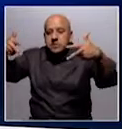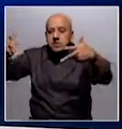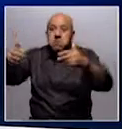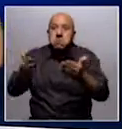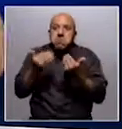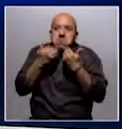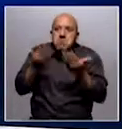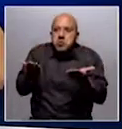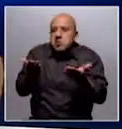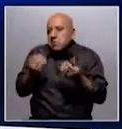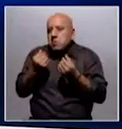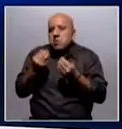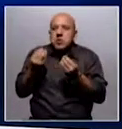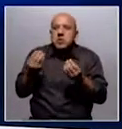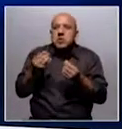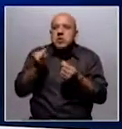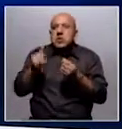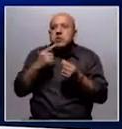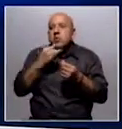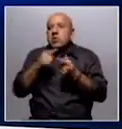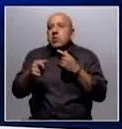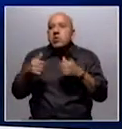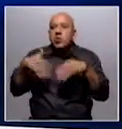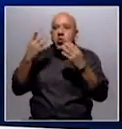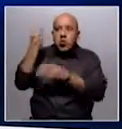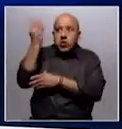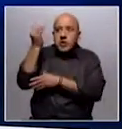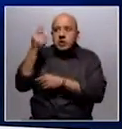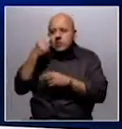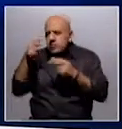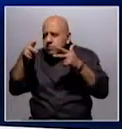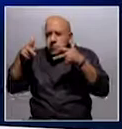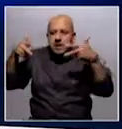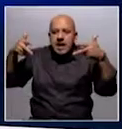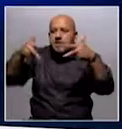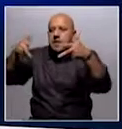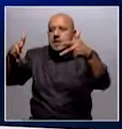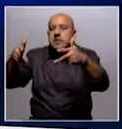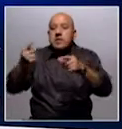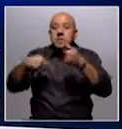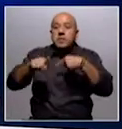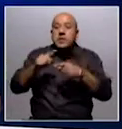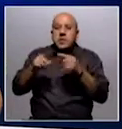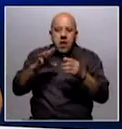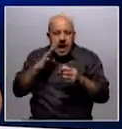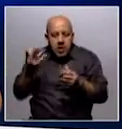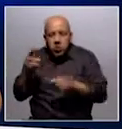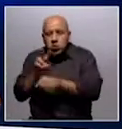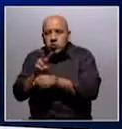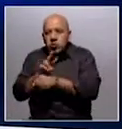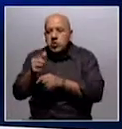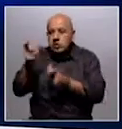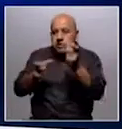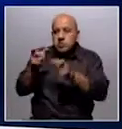manipulados por cualquier persona cualquier azafata de un congreso sin desmerecer a nadie pero evidentemente parecía haber un control mayor sobre las